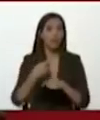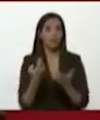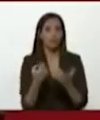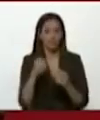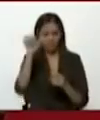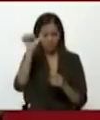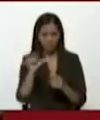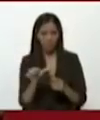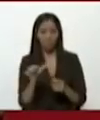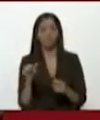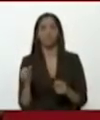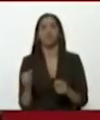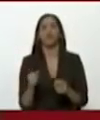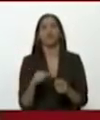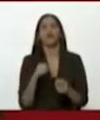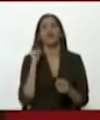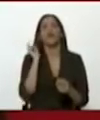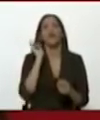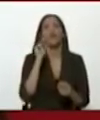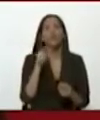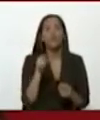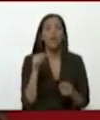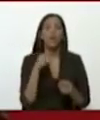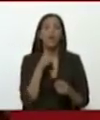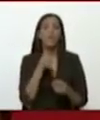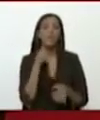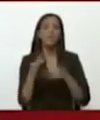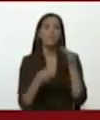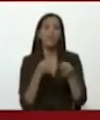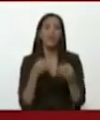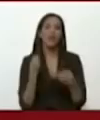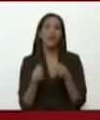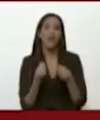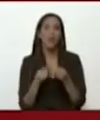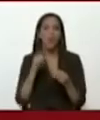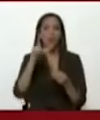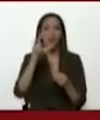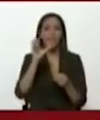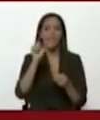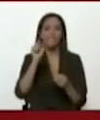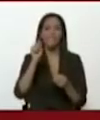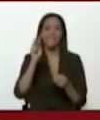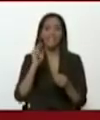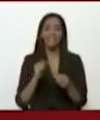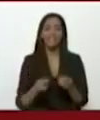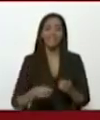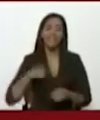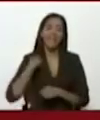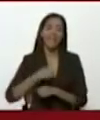veían, usted o un periodista explicaba cómo el señor Lester Toledo se ha gastado